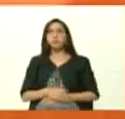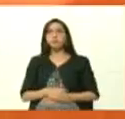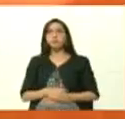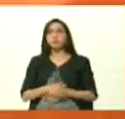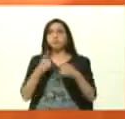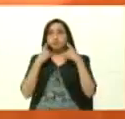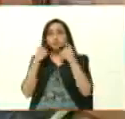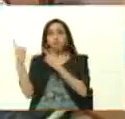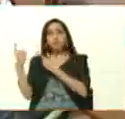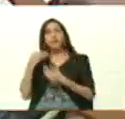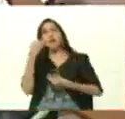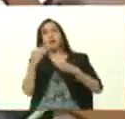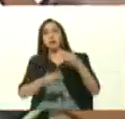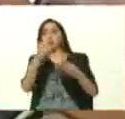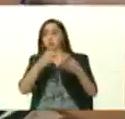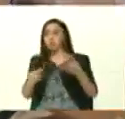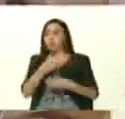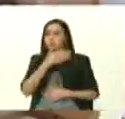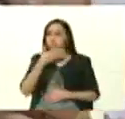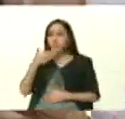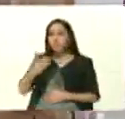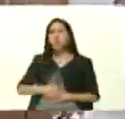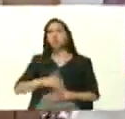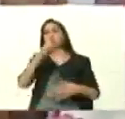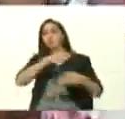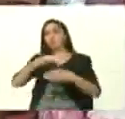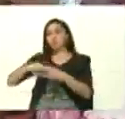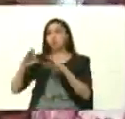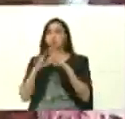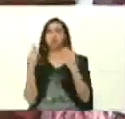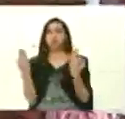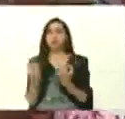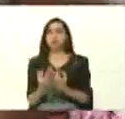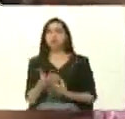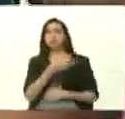bueno, creando y mejorando los ingresos de la familia.